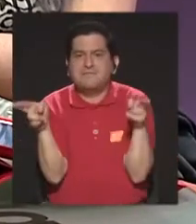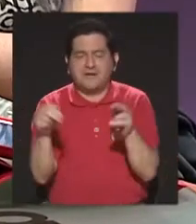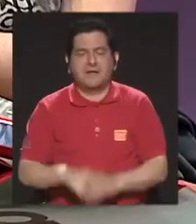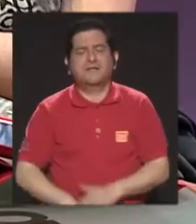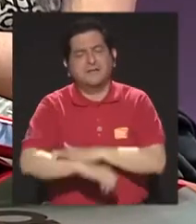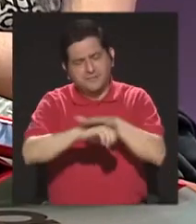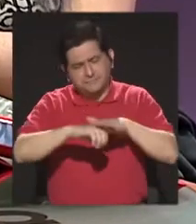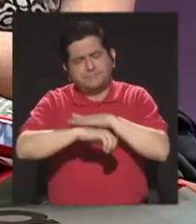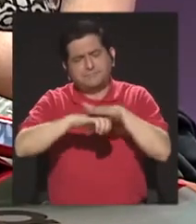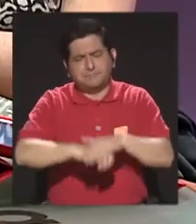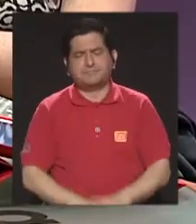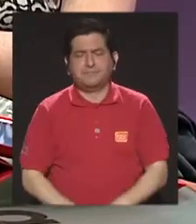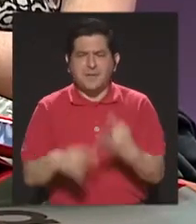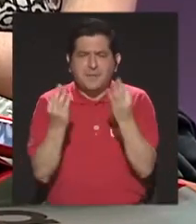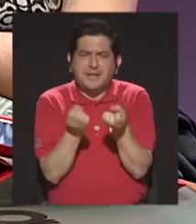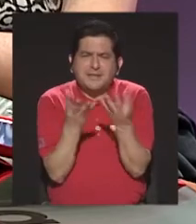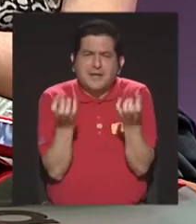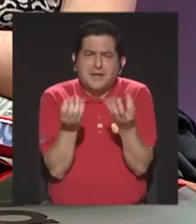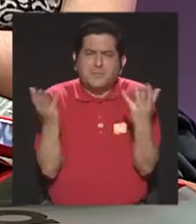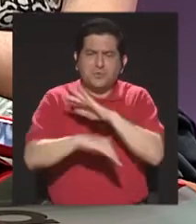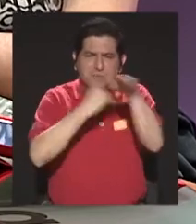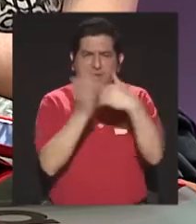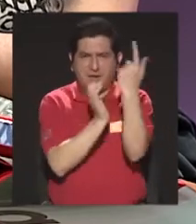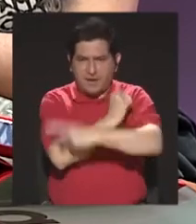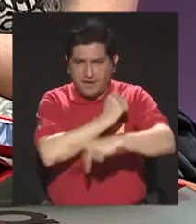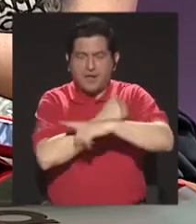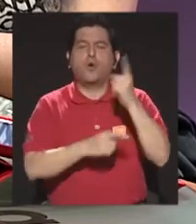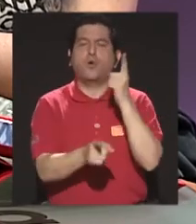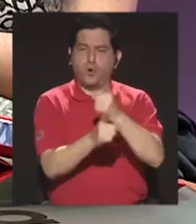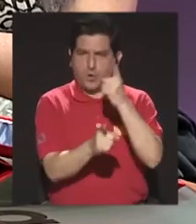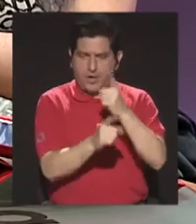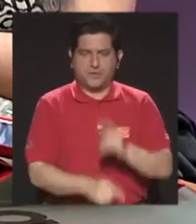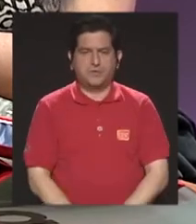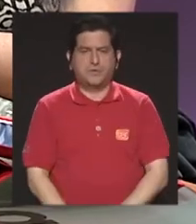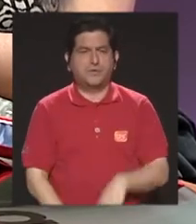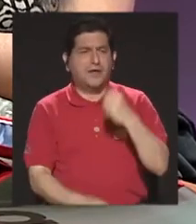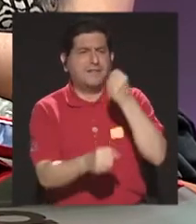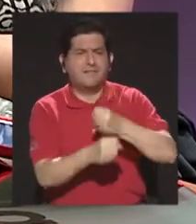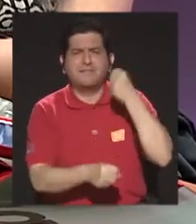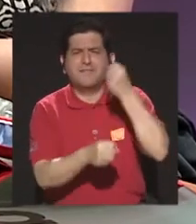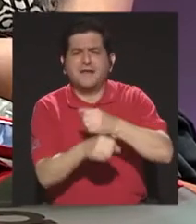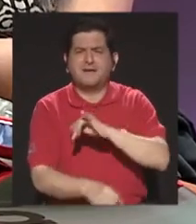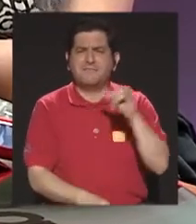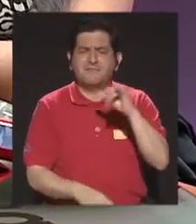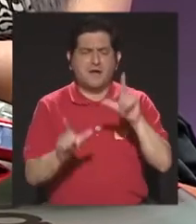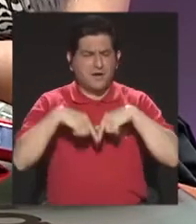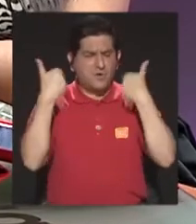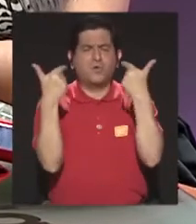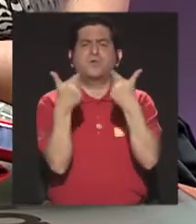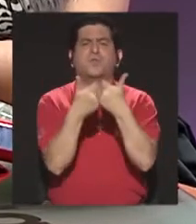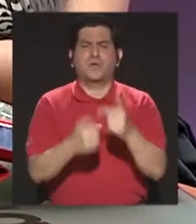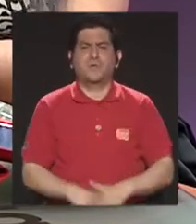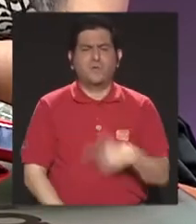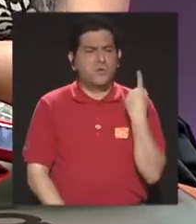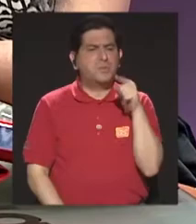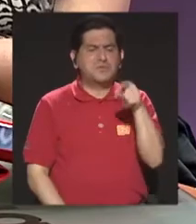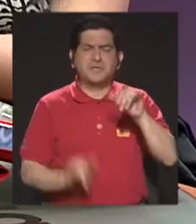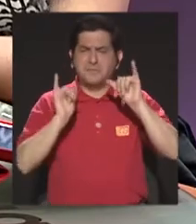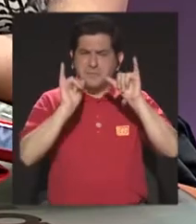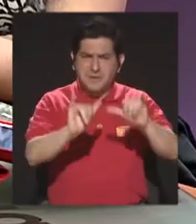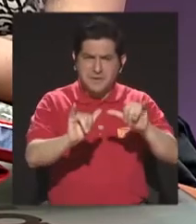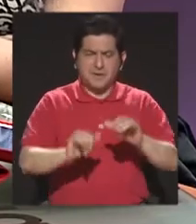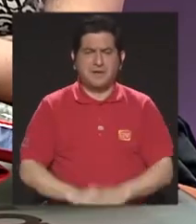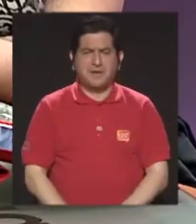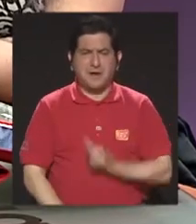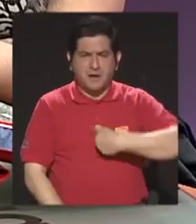por favor. Para multiplicarse en todo el país. Exactamente. Igual el trabajo del grupo, digamos, siempre está ahí. Nosotros